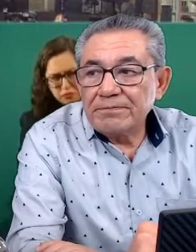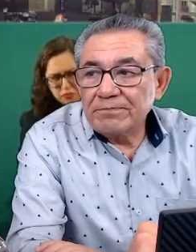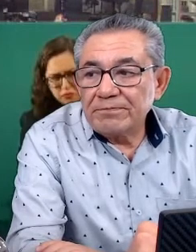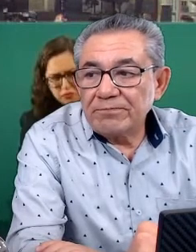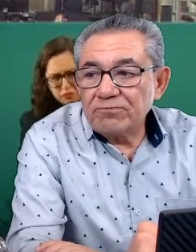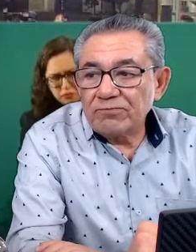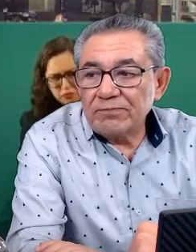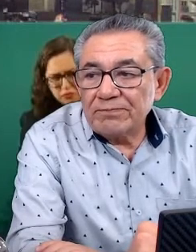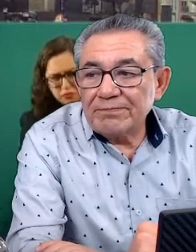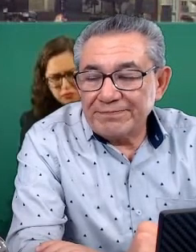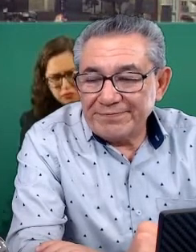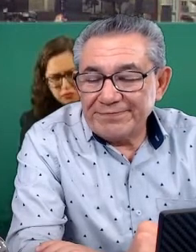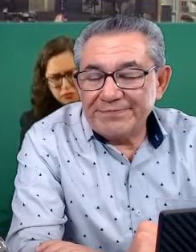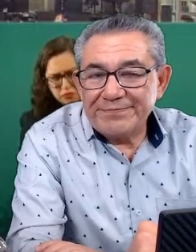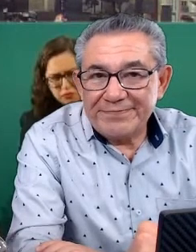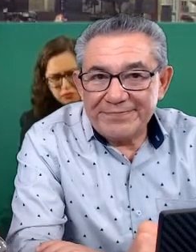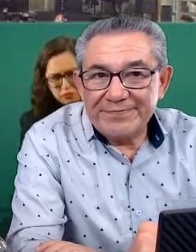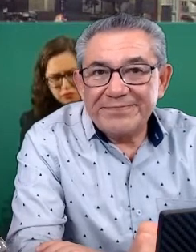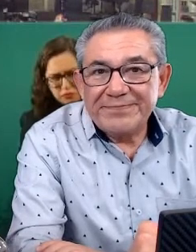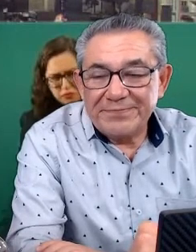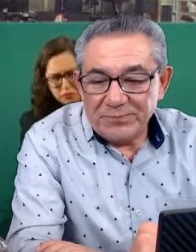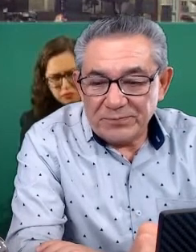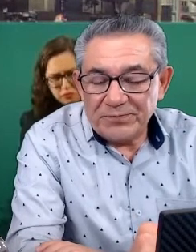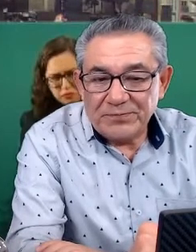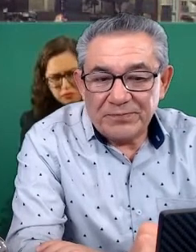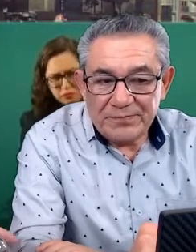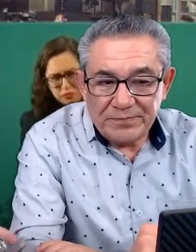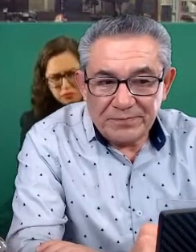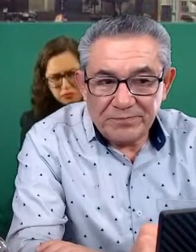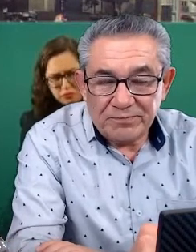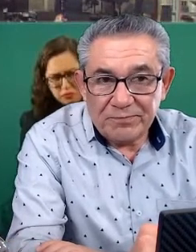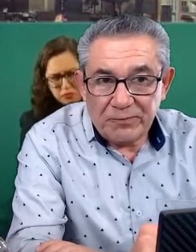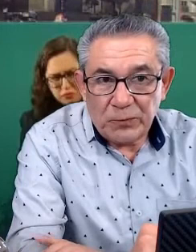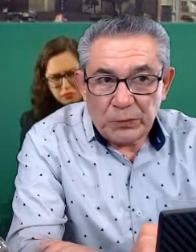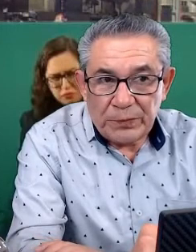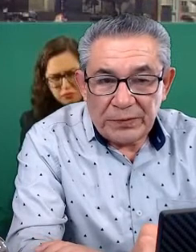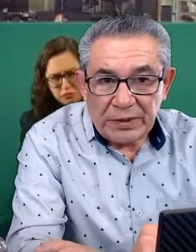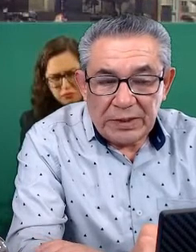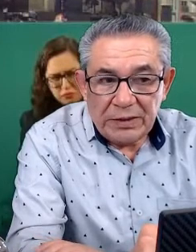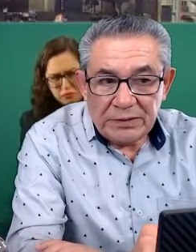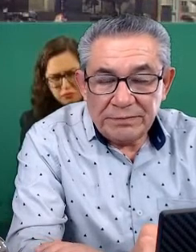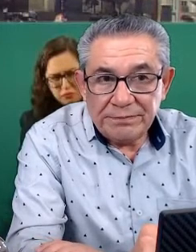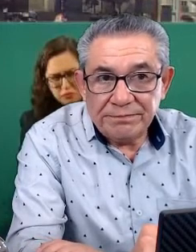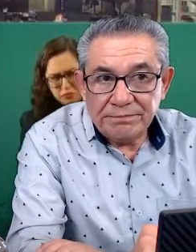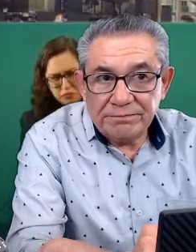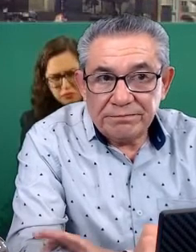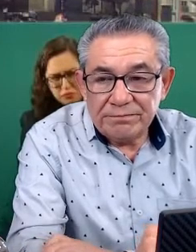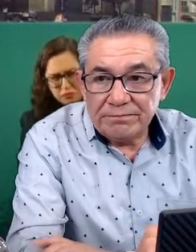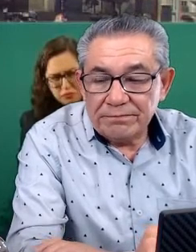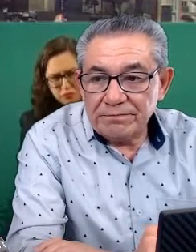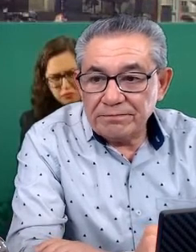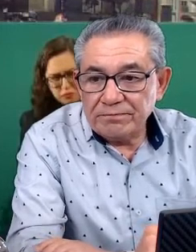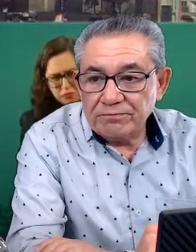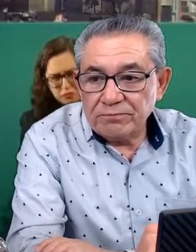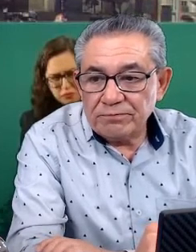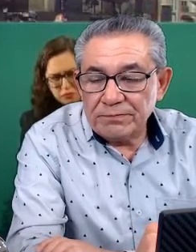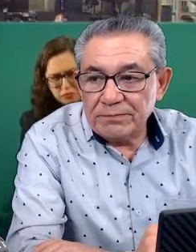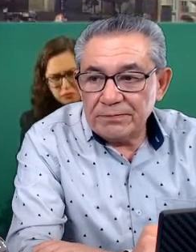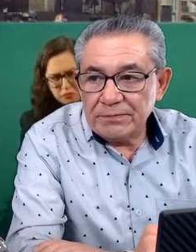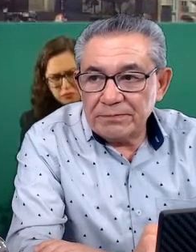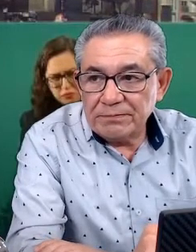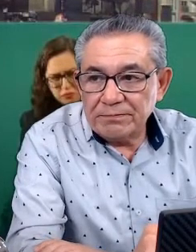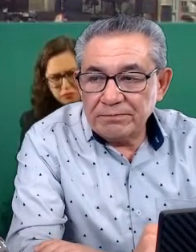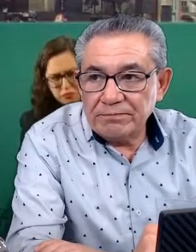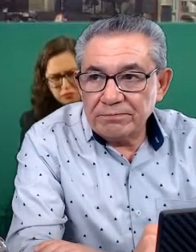ponen presidentes municipales, y en algunos lugares hasta gobernadores, y lo dijo muy bien. Por eso hay estados en que no